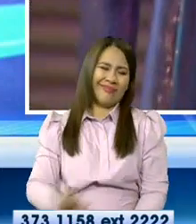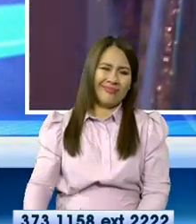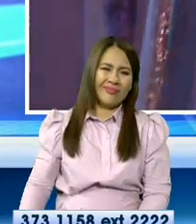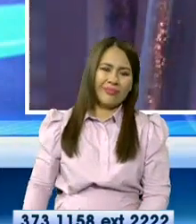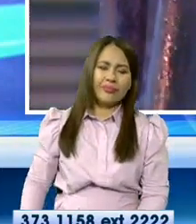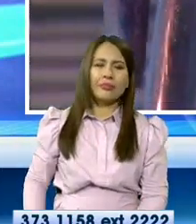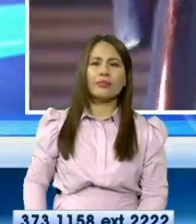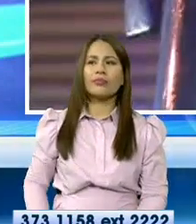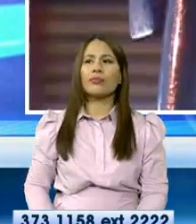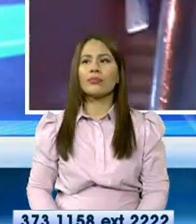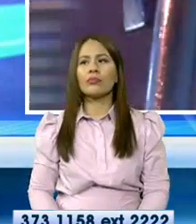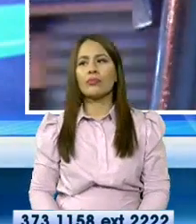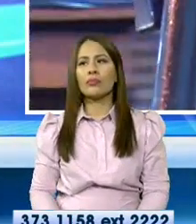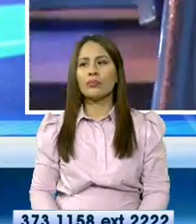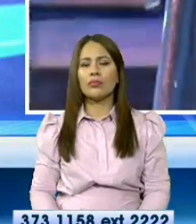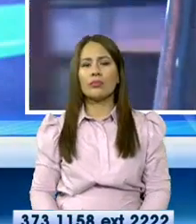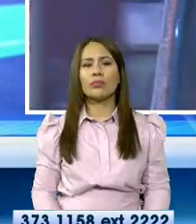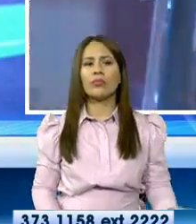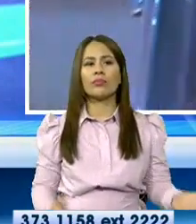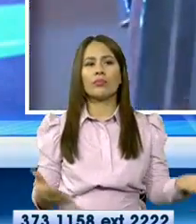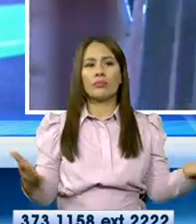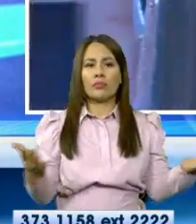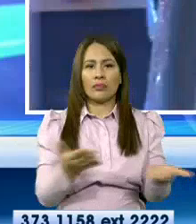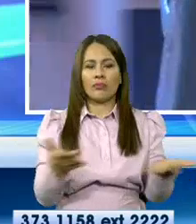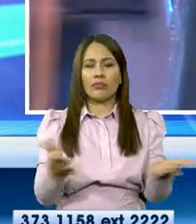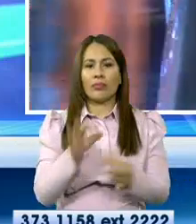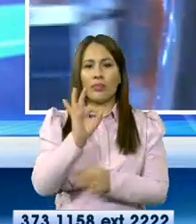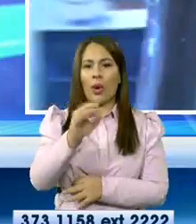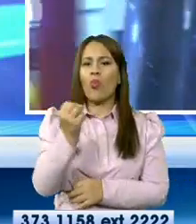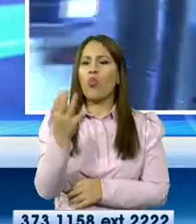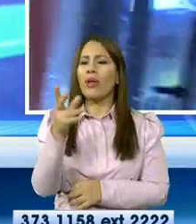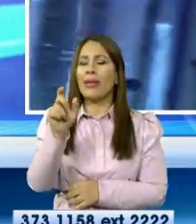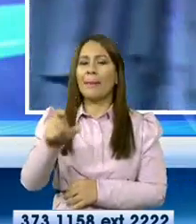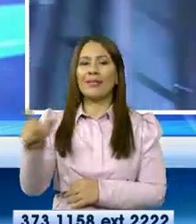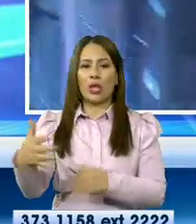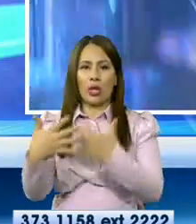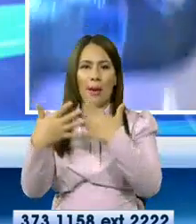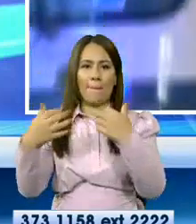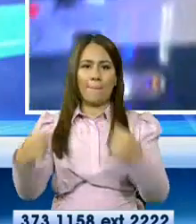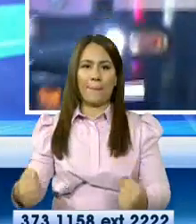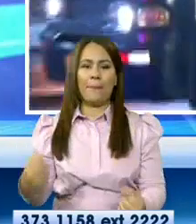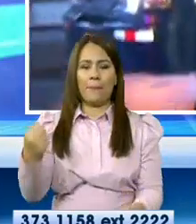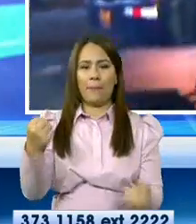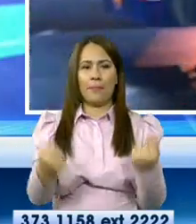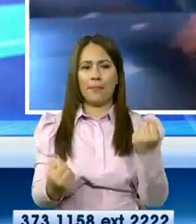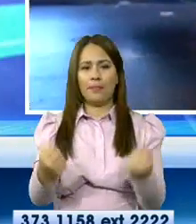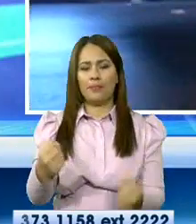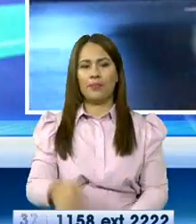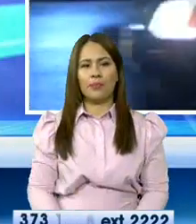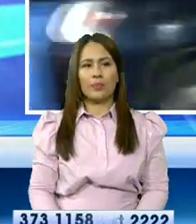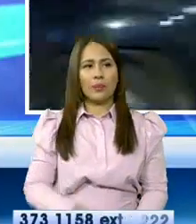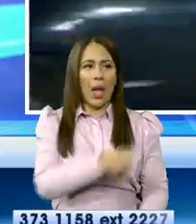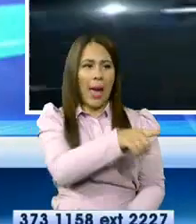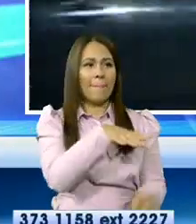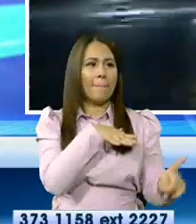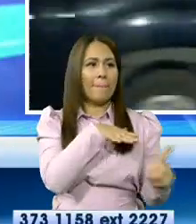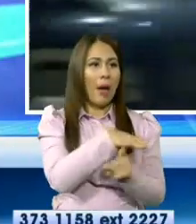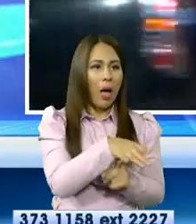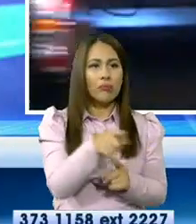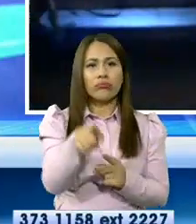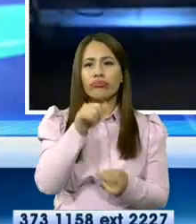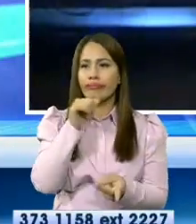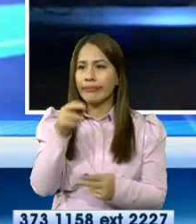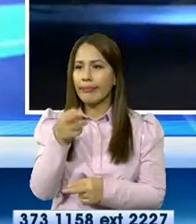unidades. Sería y los choferes que están presos, exactamente. Llévenme a donde están detenidos. Este por matar a este por